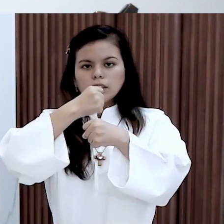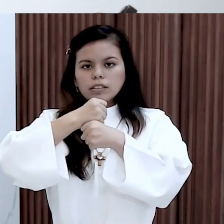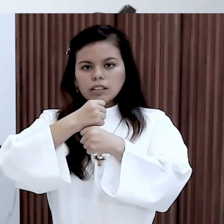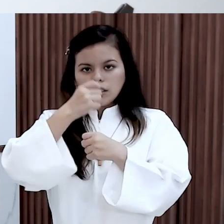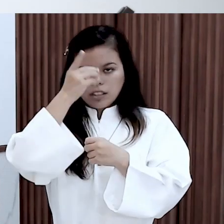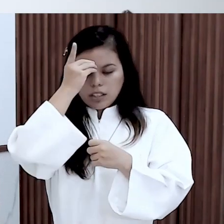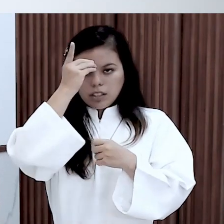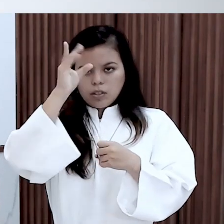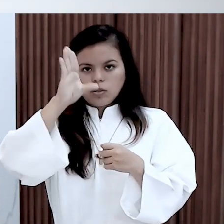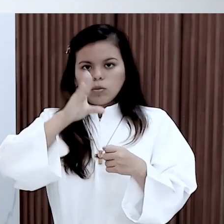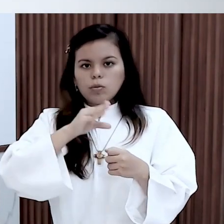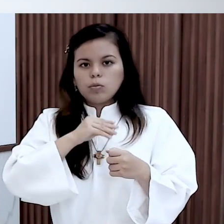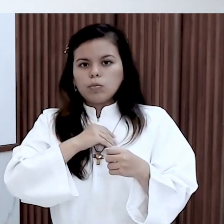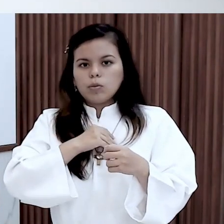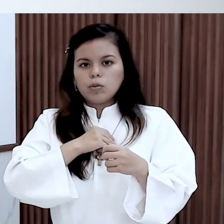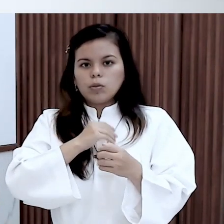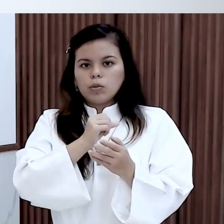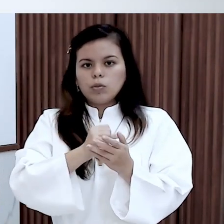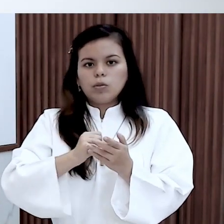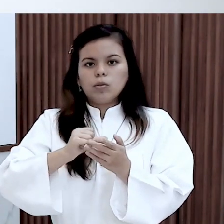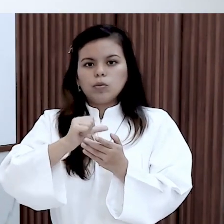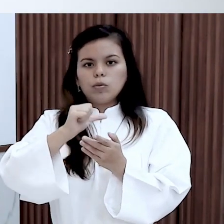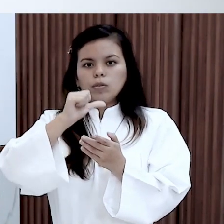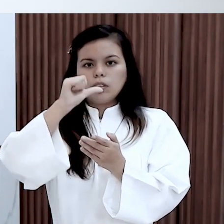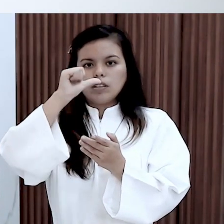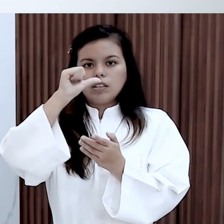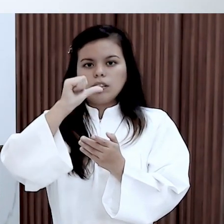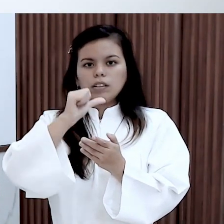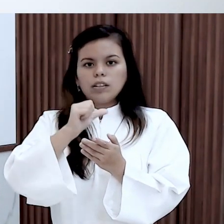para hacer tu